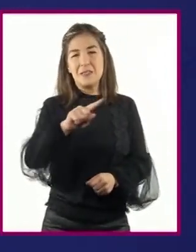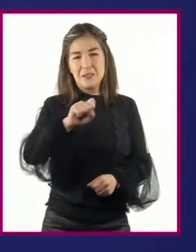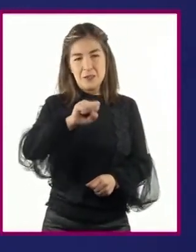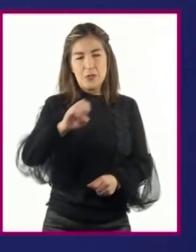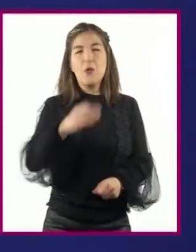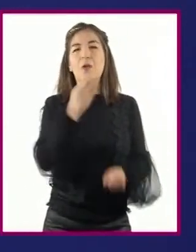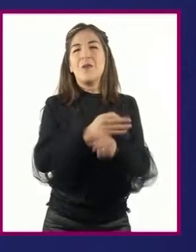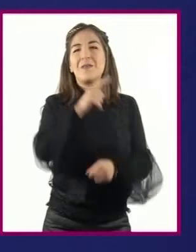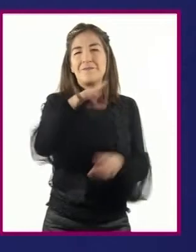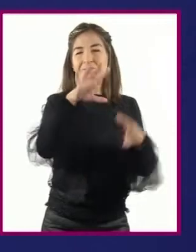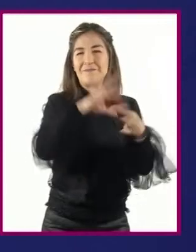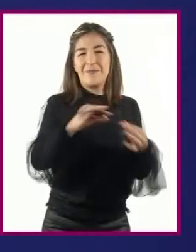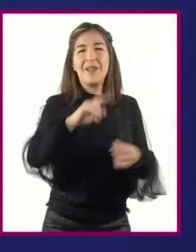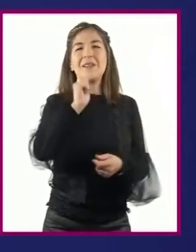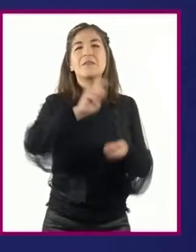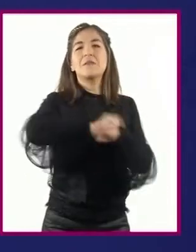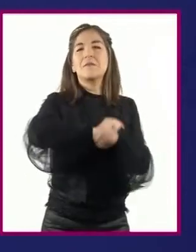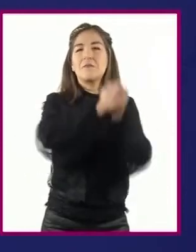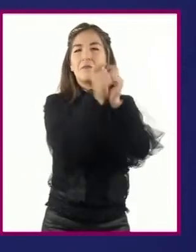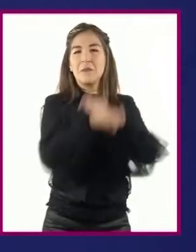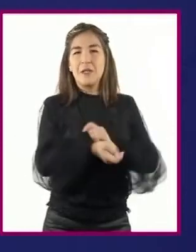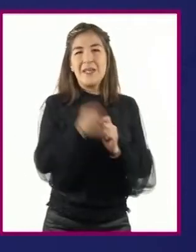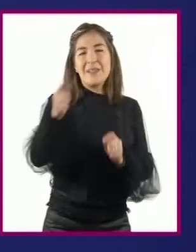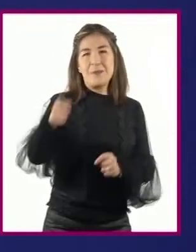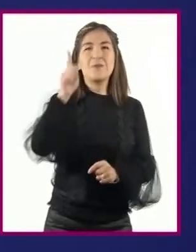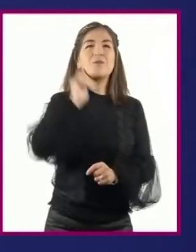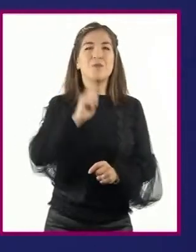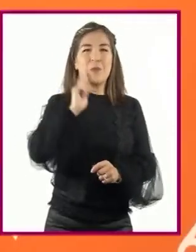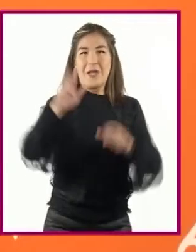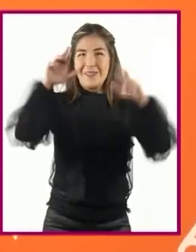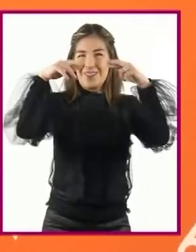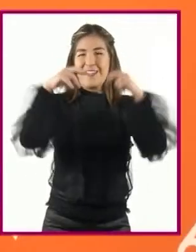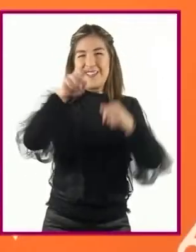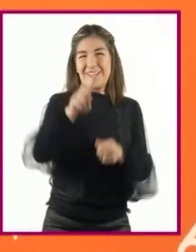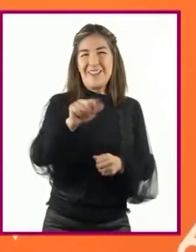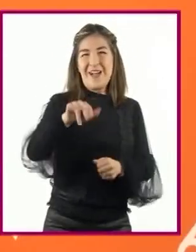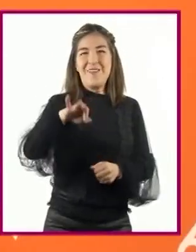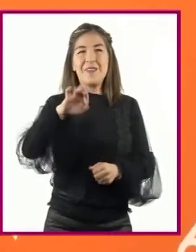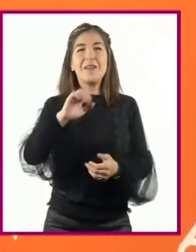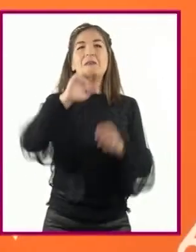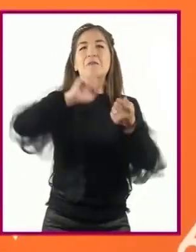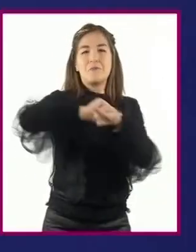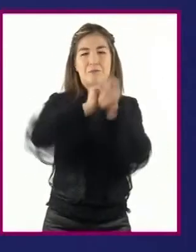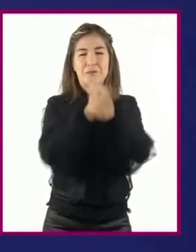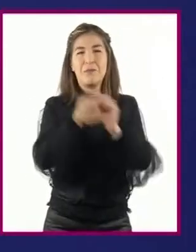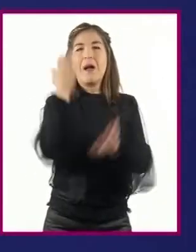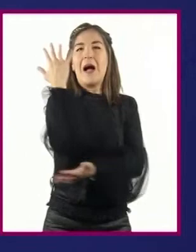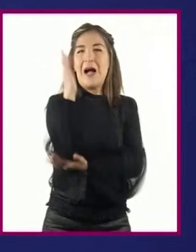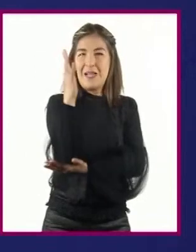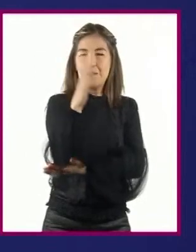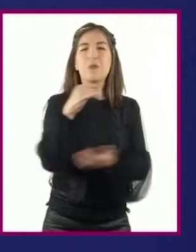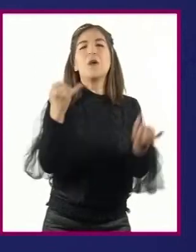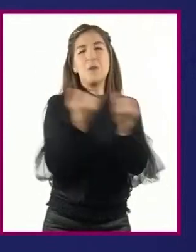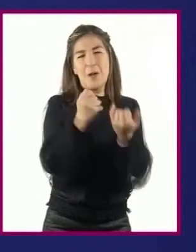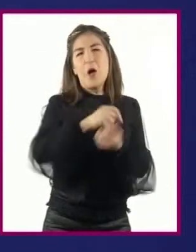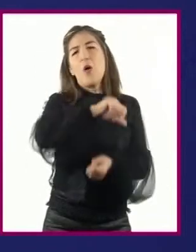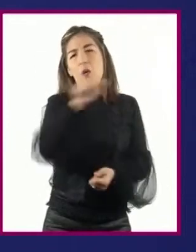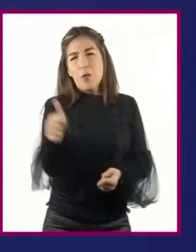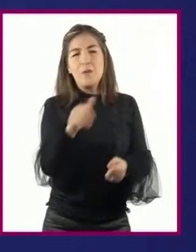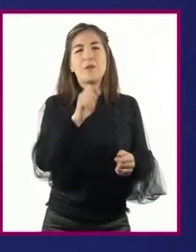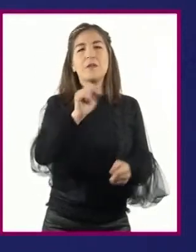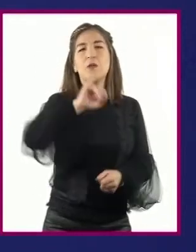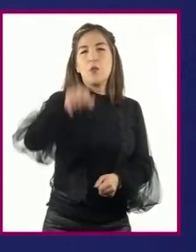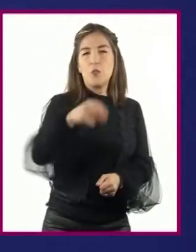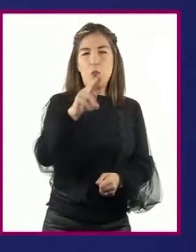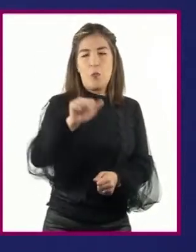que mencionábamos sobre la transformación de Dafne en árbol, o algún otro soneto, o también pueden buscar los poemas de